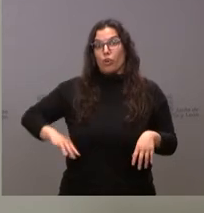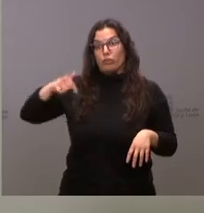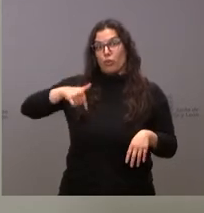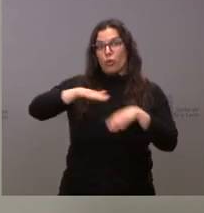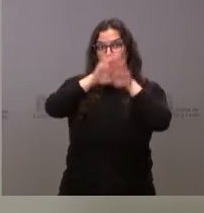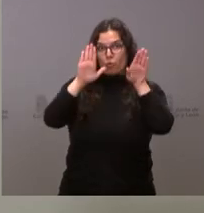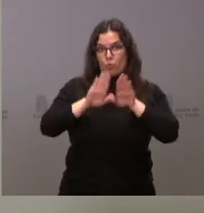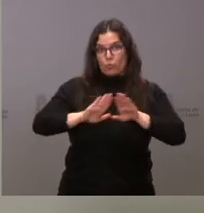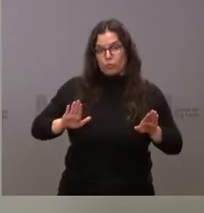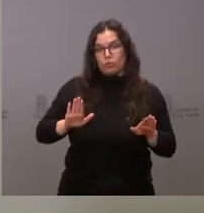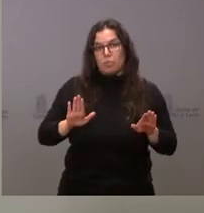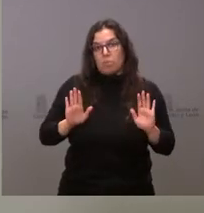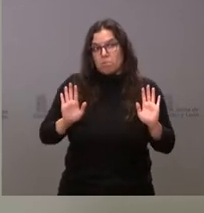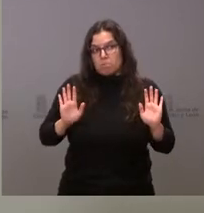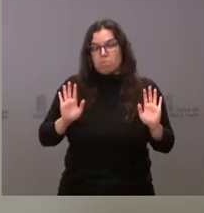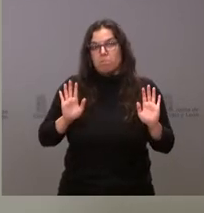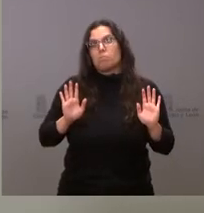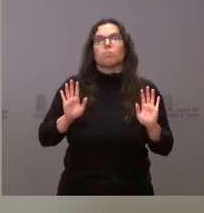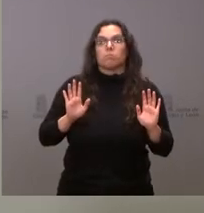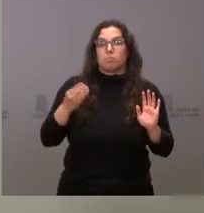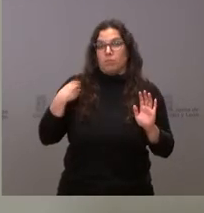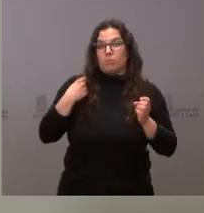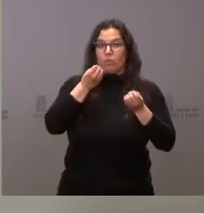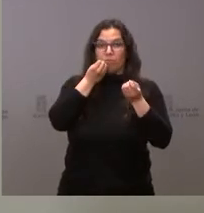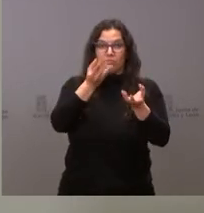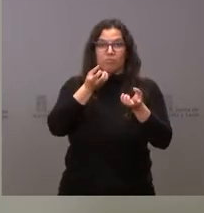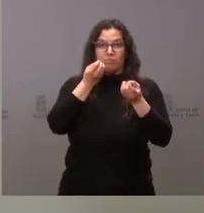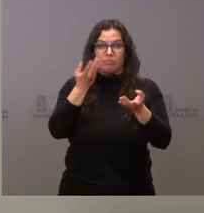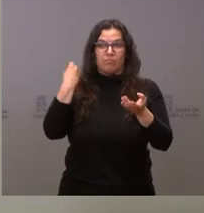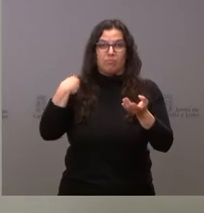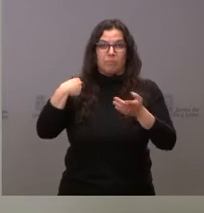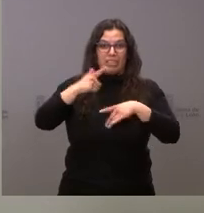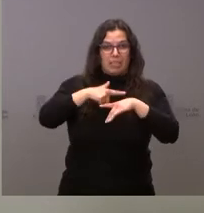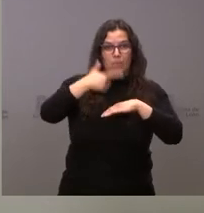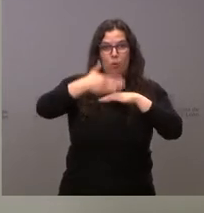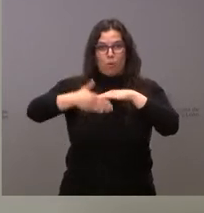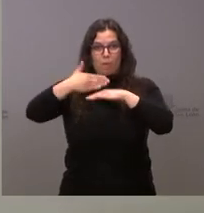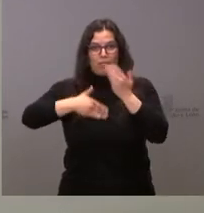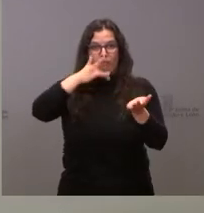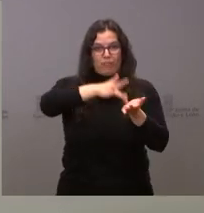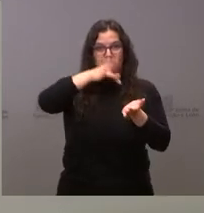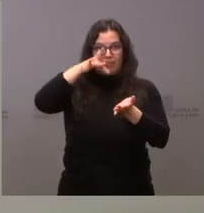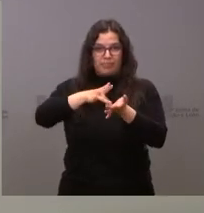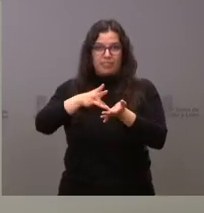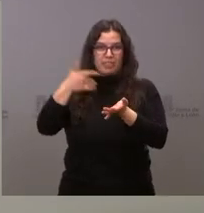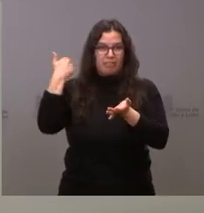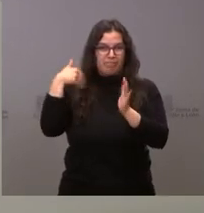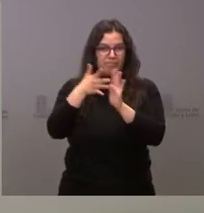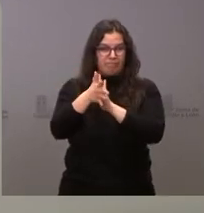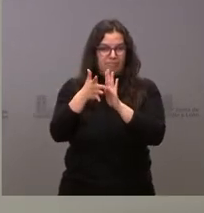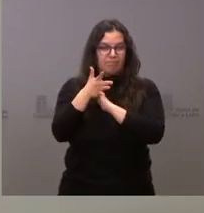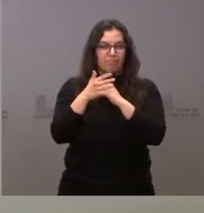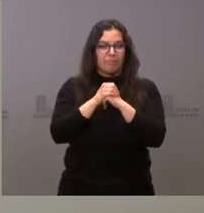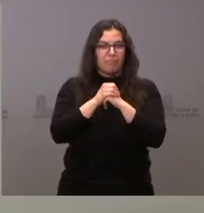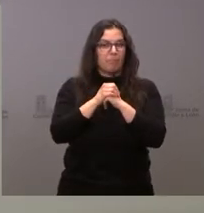función de lo que les hemos venido comentando de plazos y tiempos en alguna otra ocasión y que